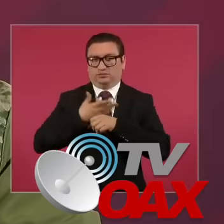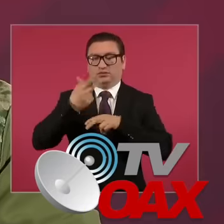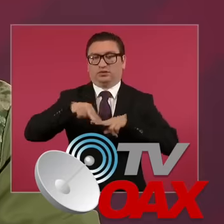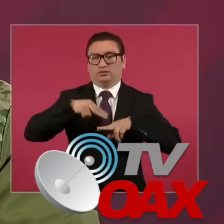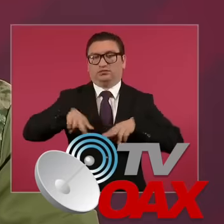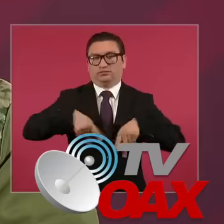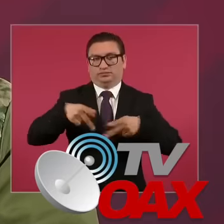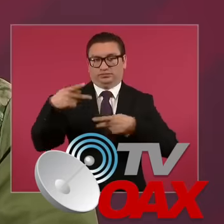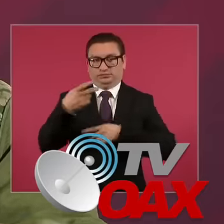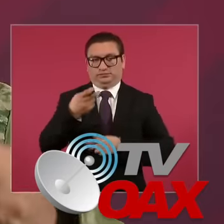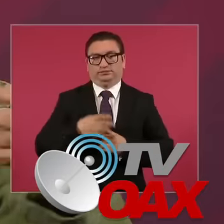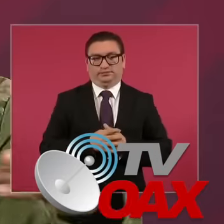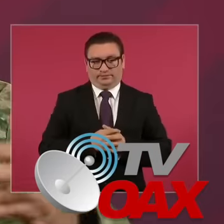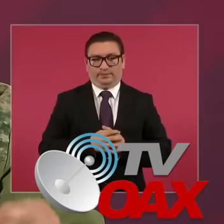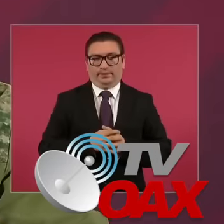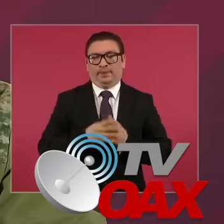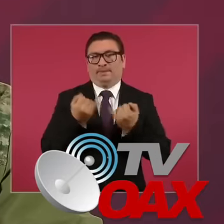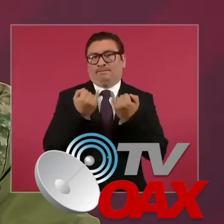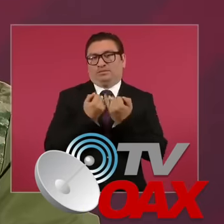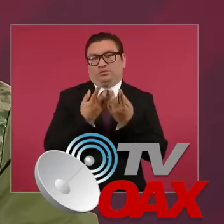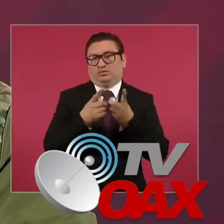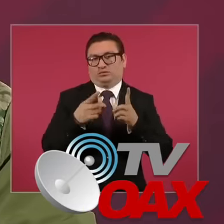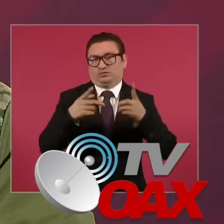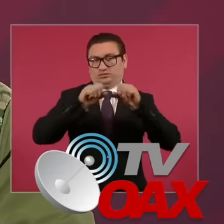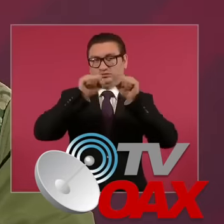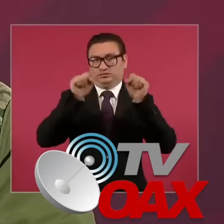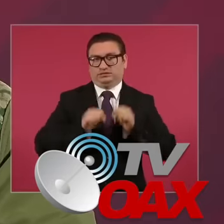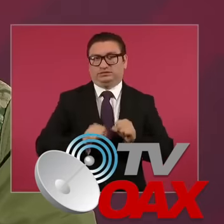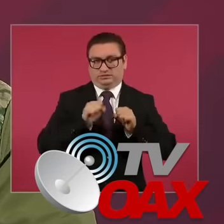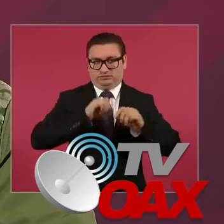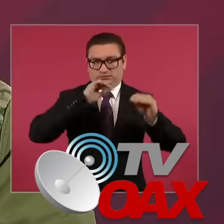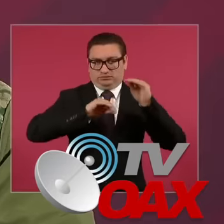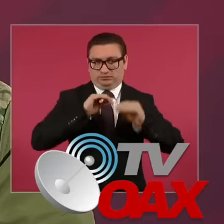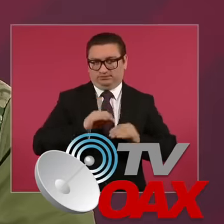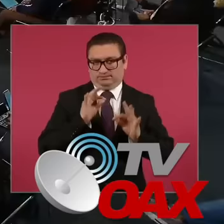del boletaje y del desarrollo del sistema de boletaje.